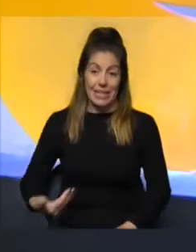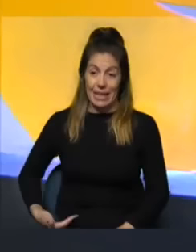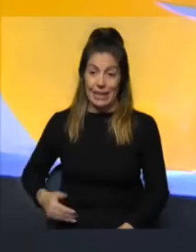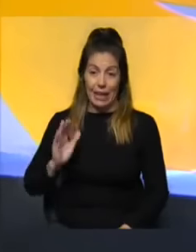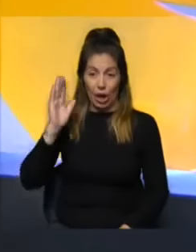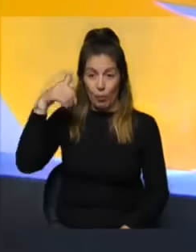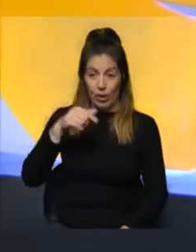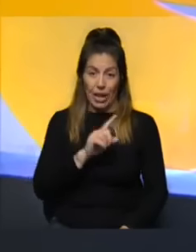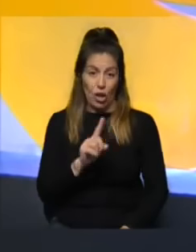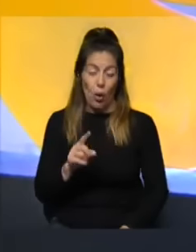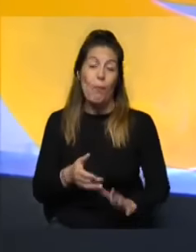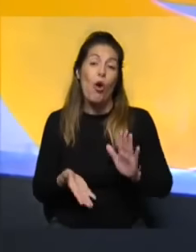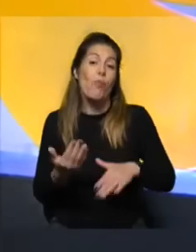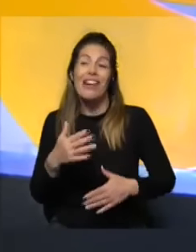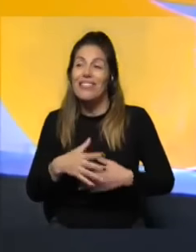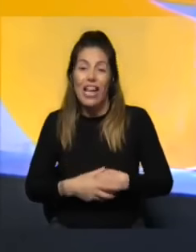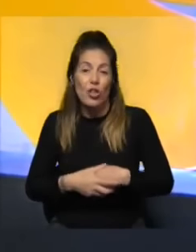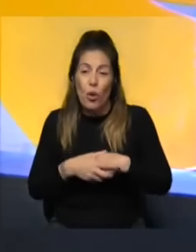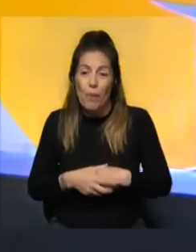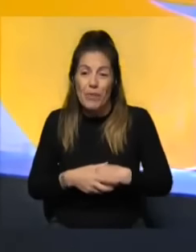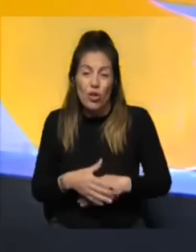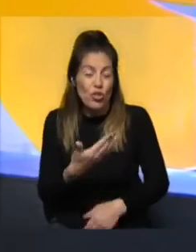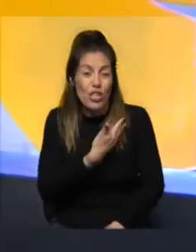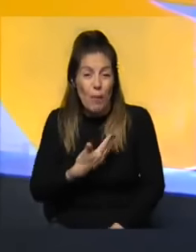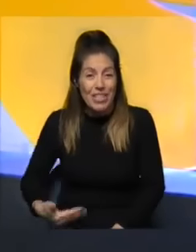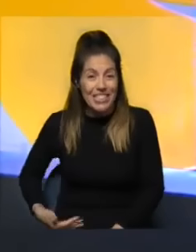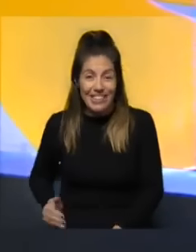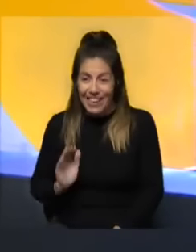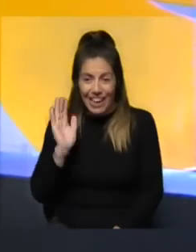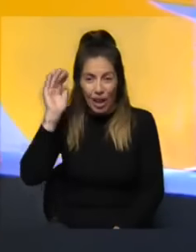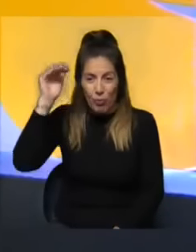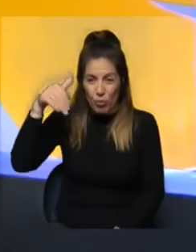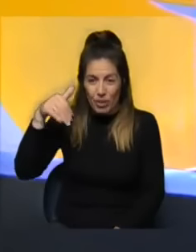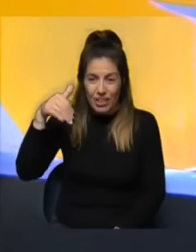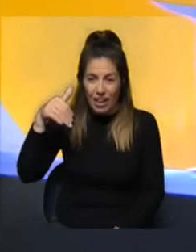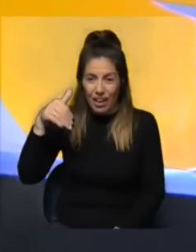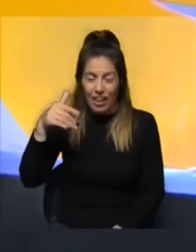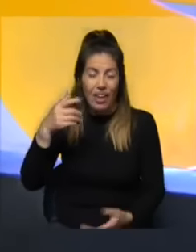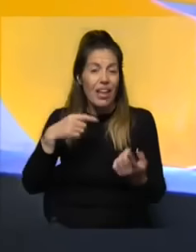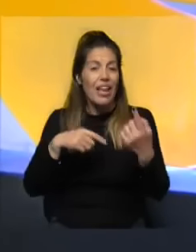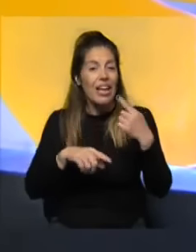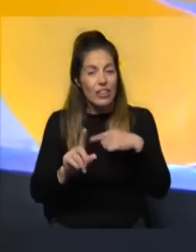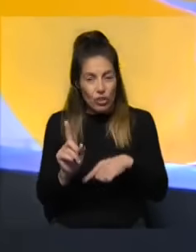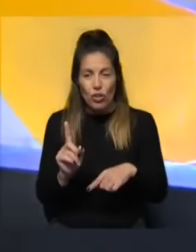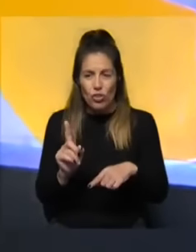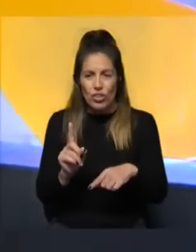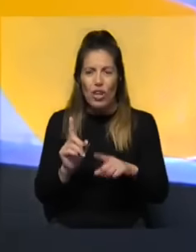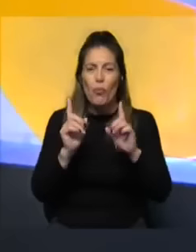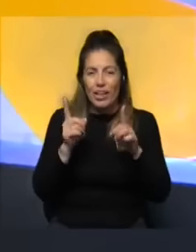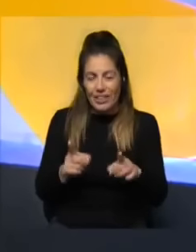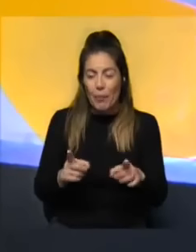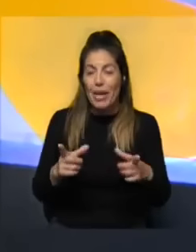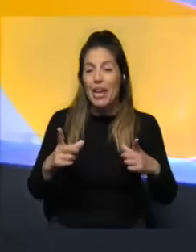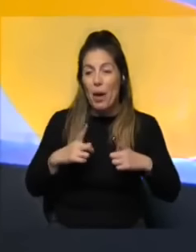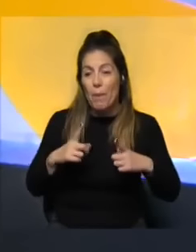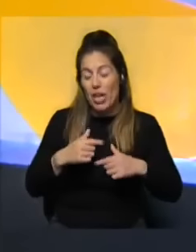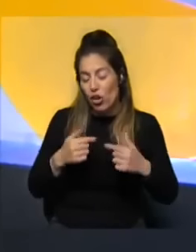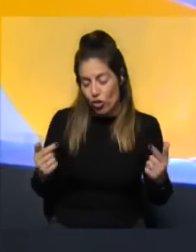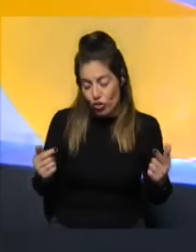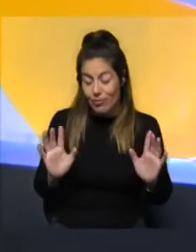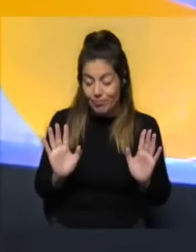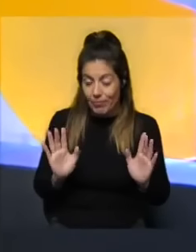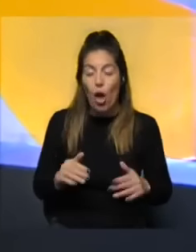que sea tu amigo, sos el presidente de la República. Entonces, como que también espero algunas otras cosas.